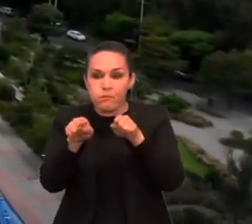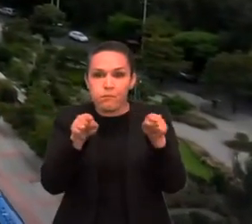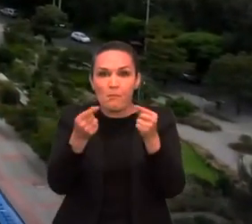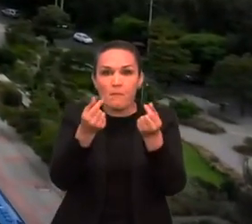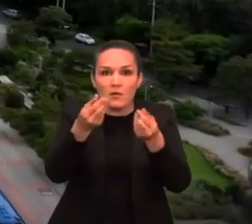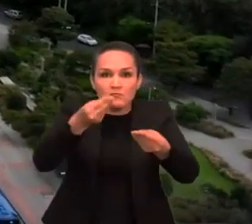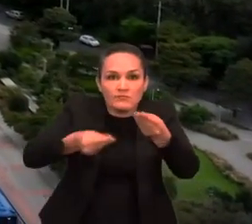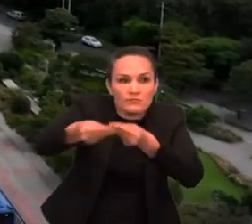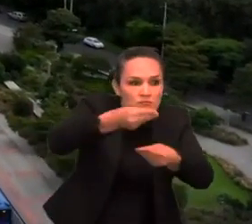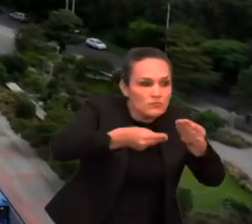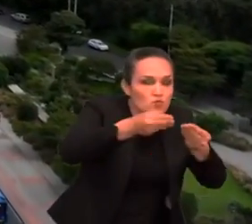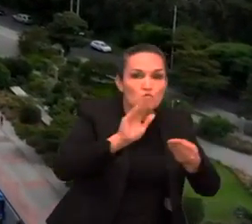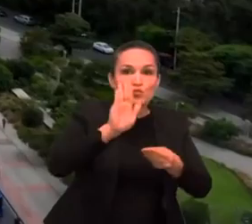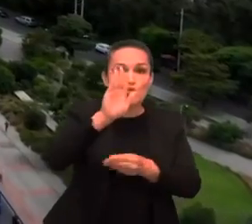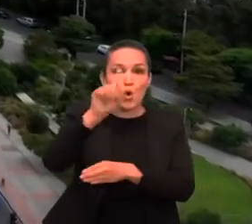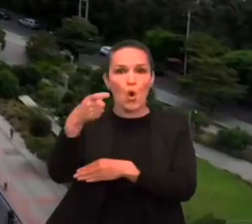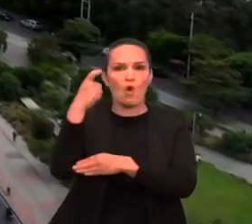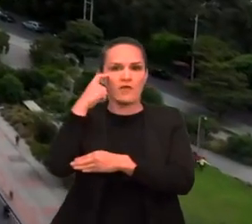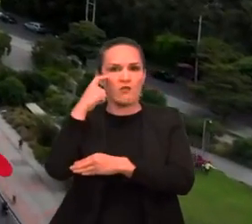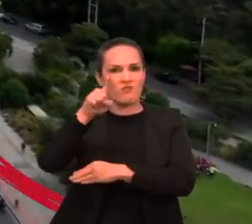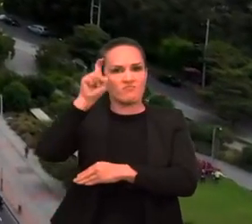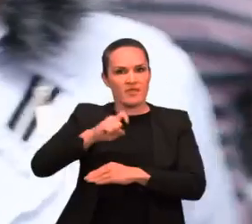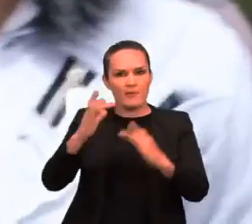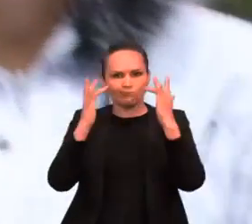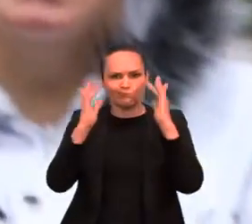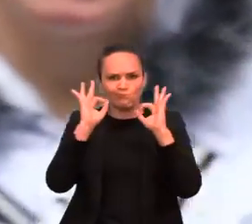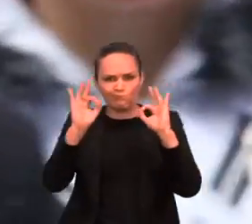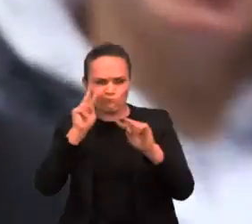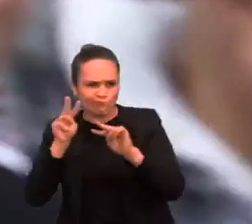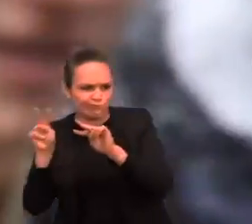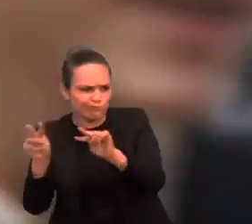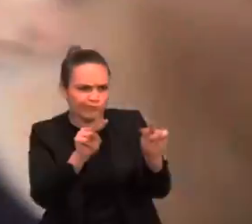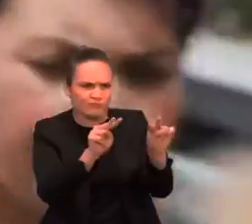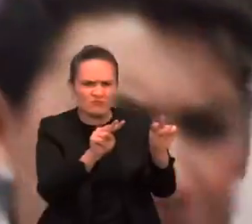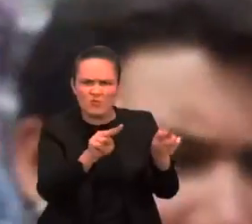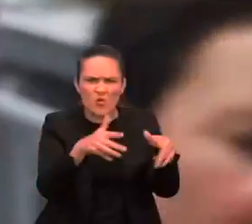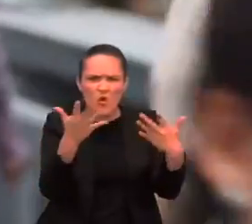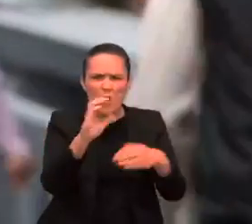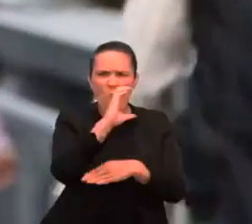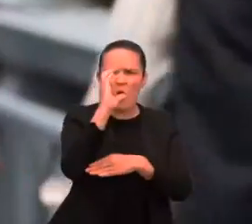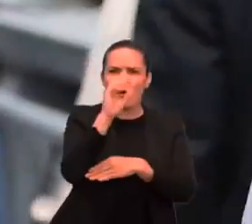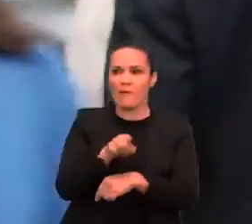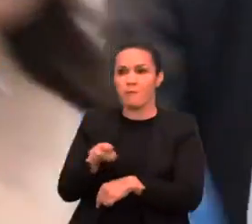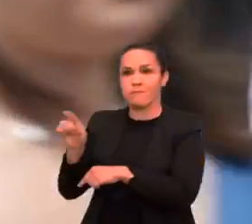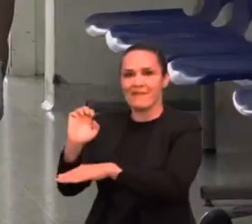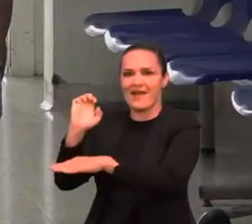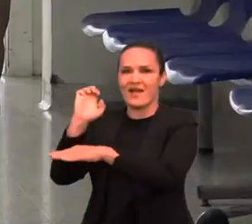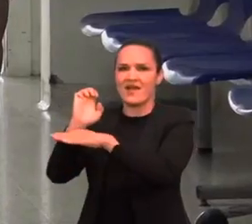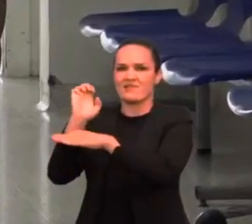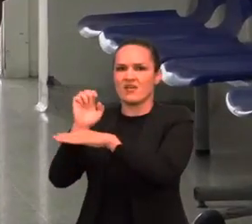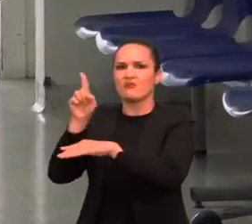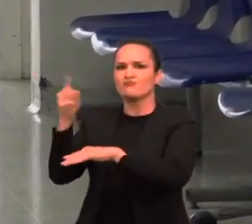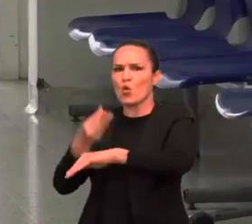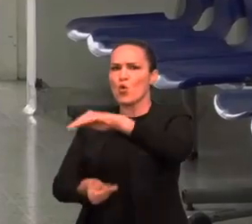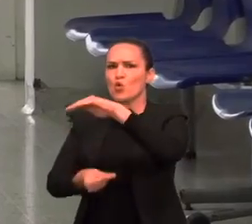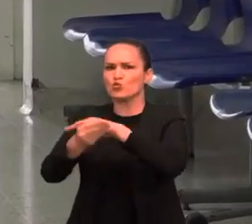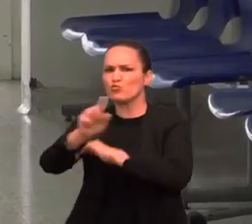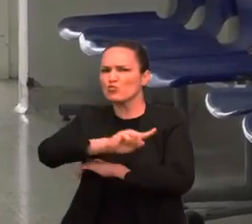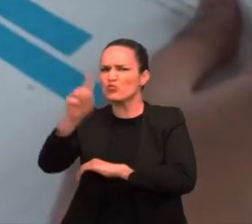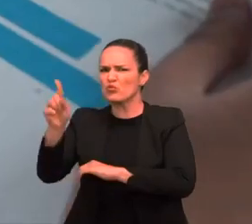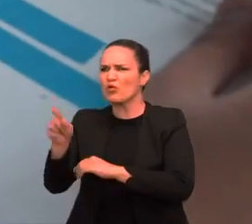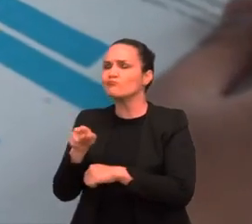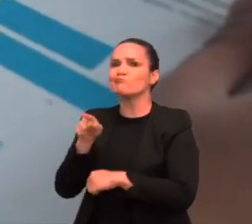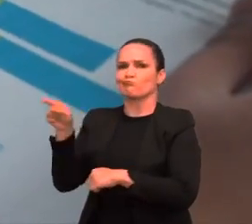Cuando vigilamos los recursos públicos se nota. Los colombianos contamos con una entidad que lucha contra la